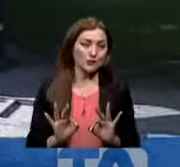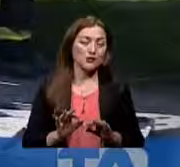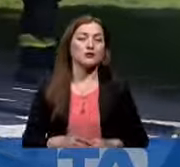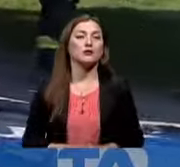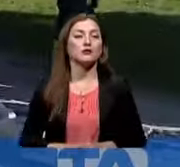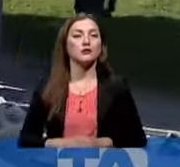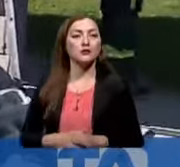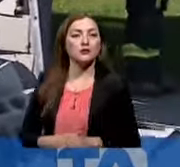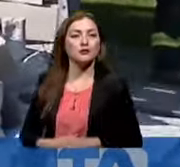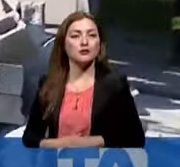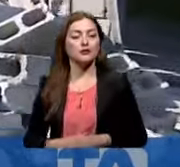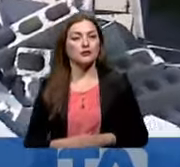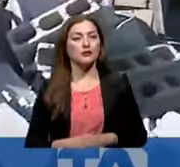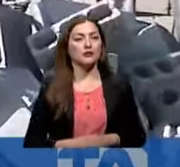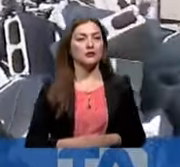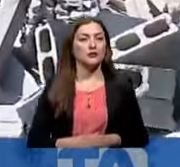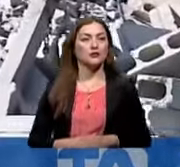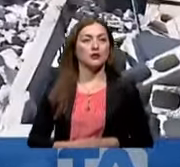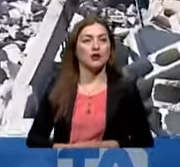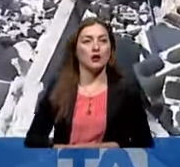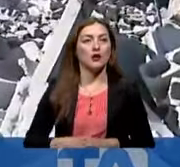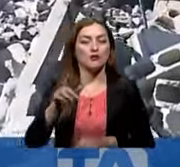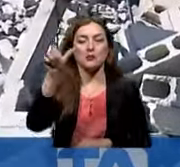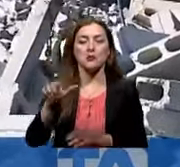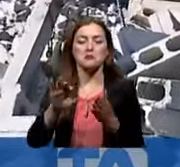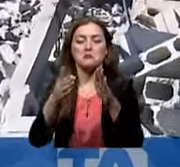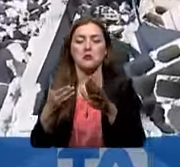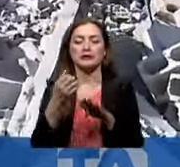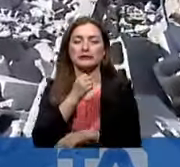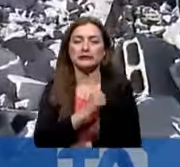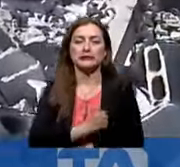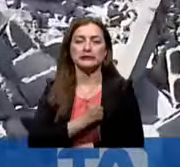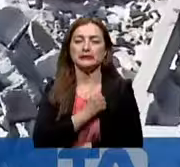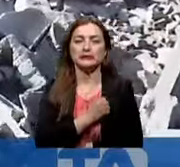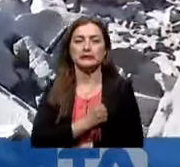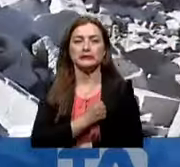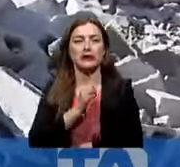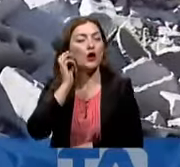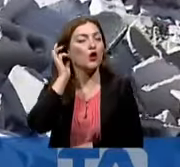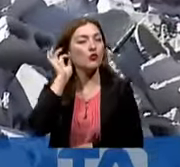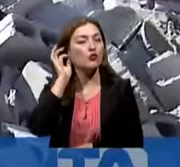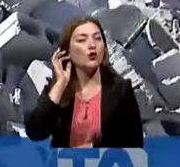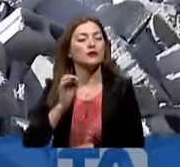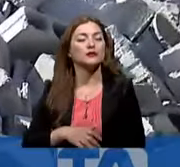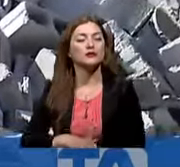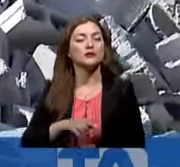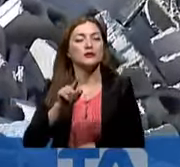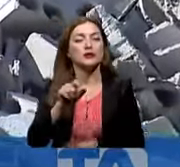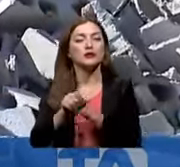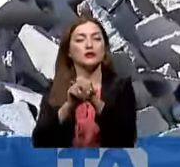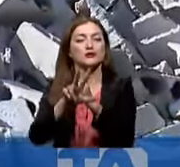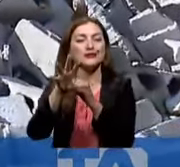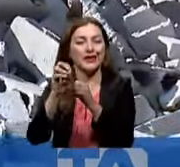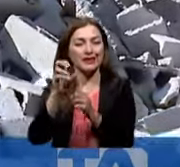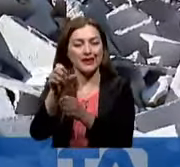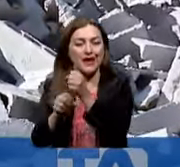podido vivenciar, se reporta una persona fallecida lamentable en este suceso. La chica de aproximadamente 30 años pues